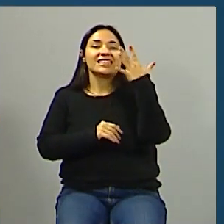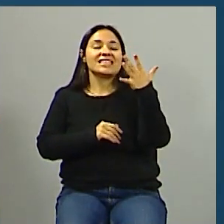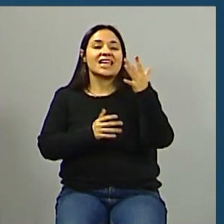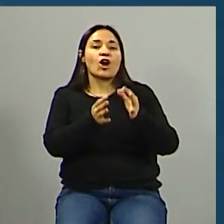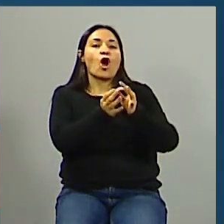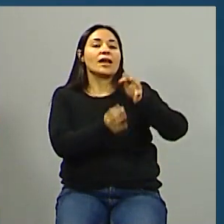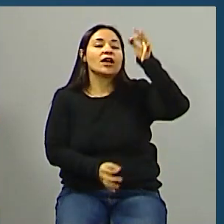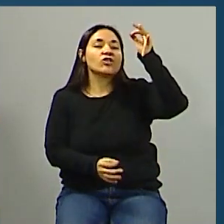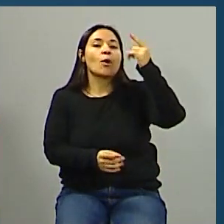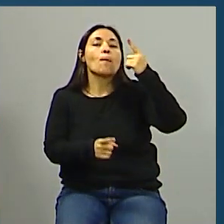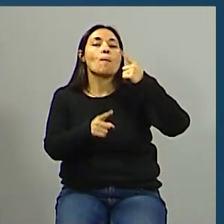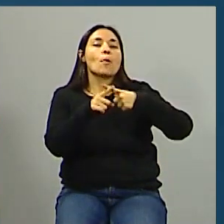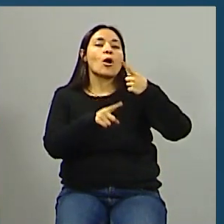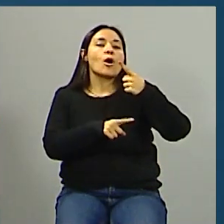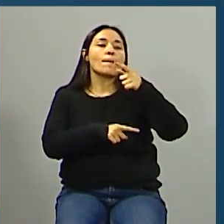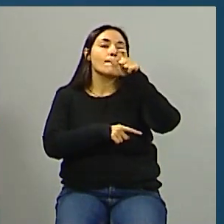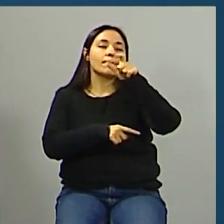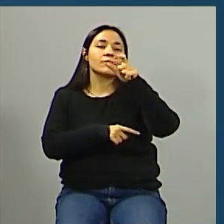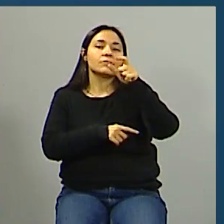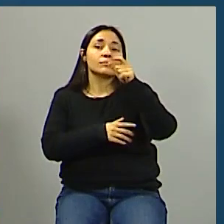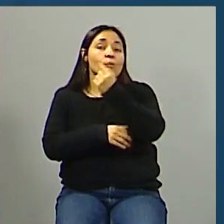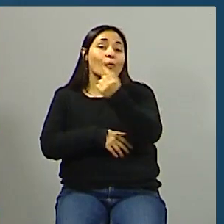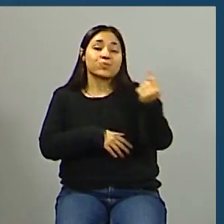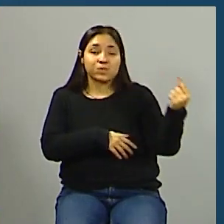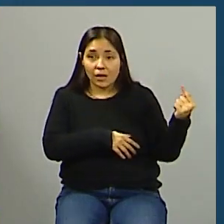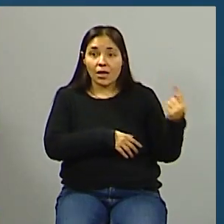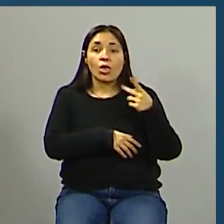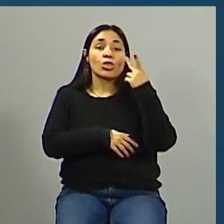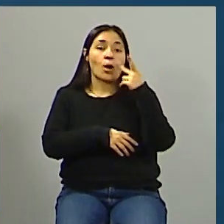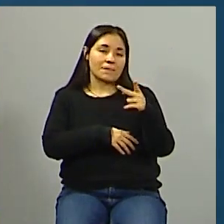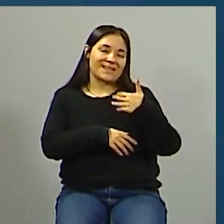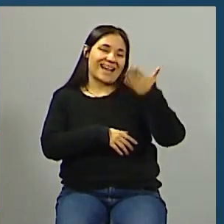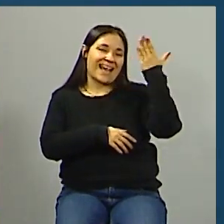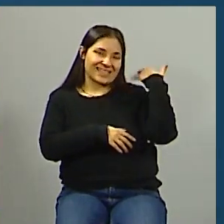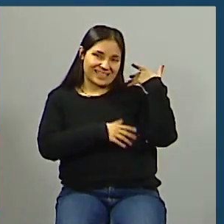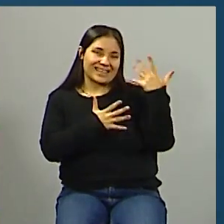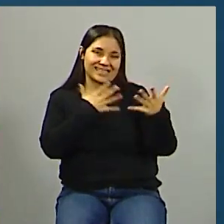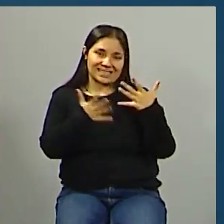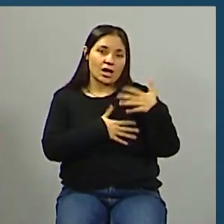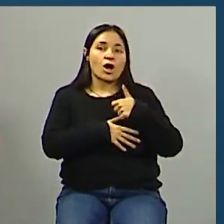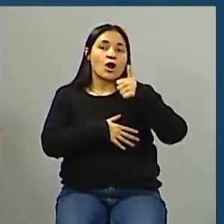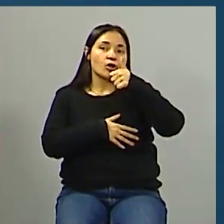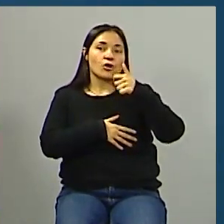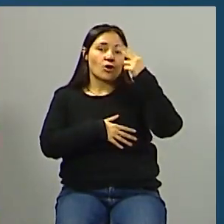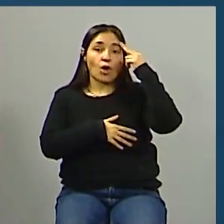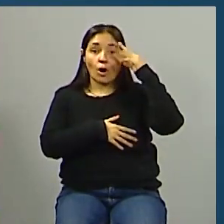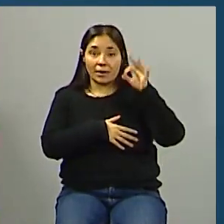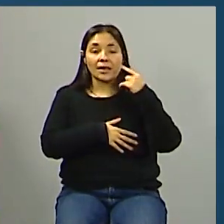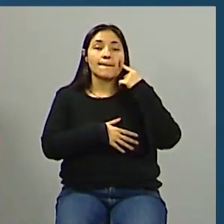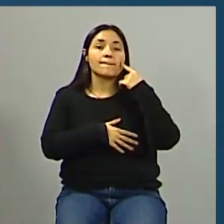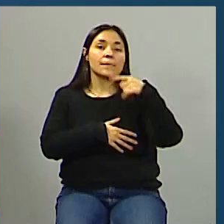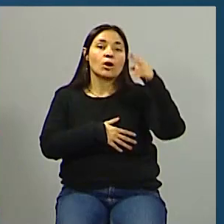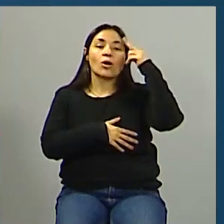per cápita en el 2000, o para decirlo trágicamente, de 90 litros per cápita en la década del